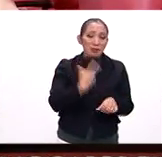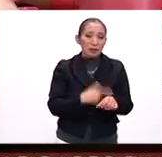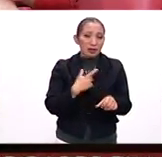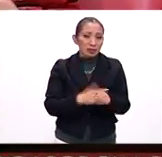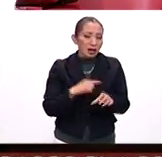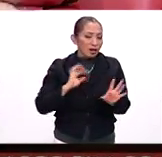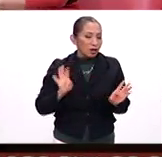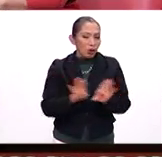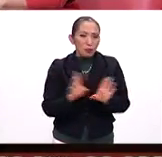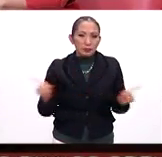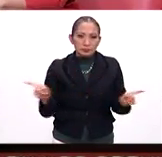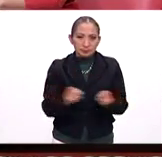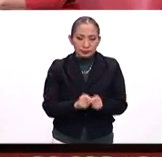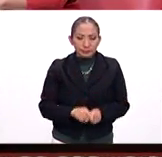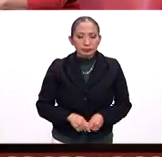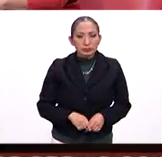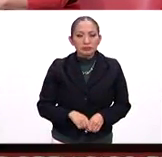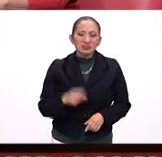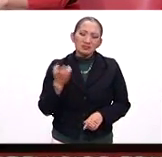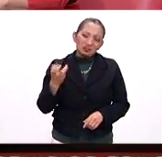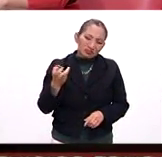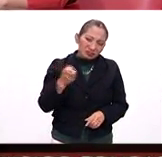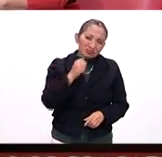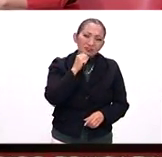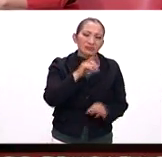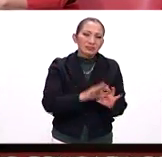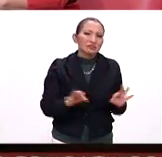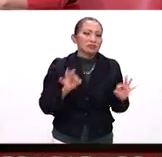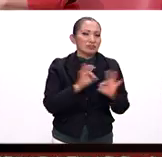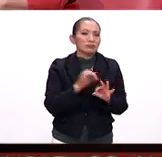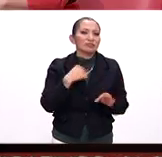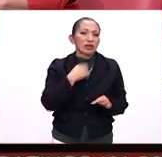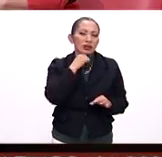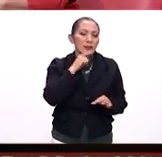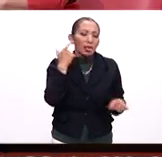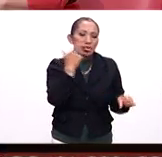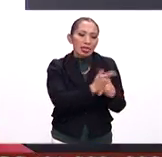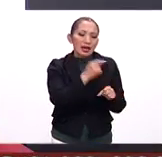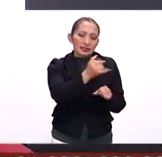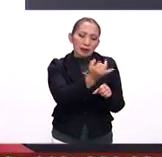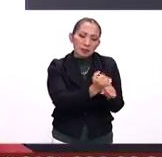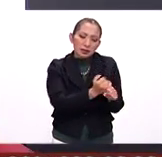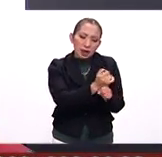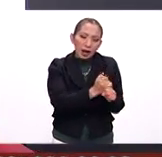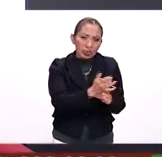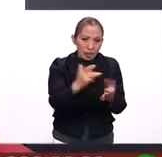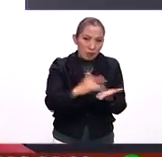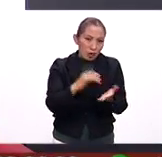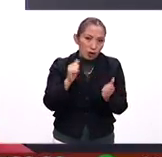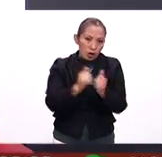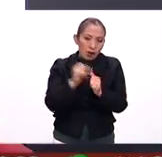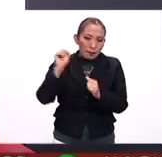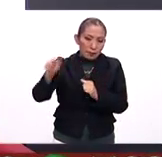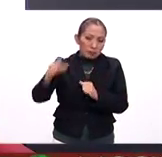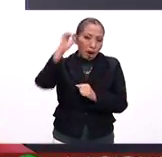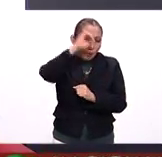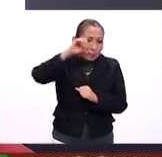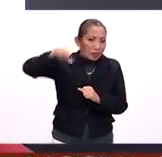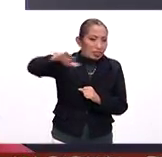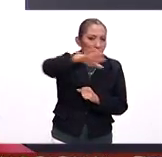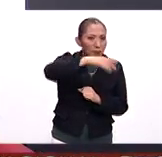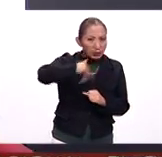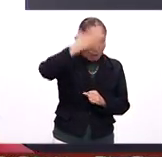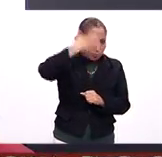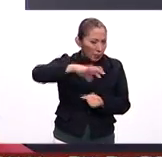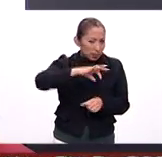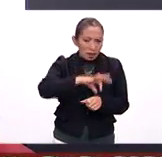Podríamos resumirlo así. Eso es también clave, fue algo que también descubrimos en este estudio, apoyado obviamente por las mismas opiniones de los